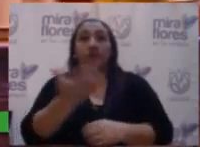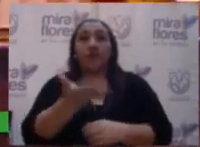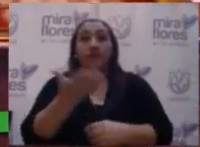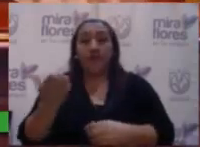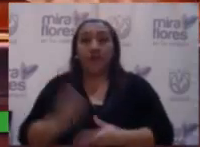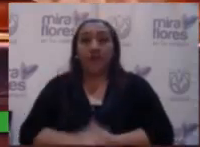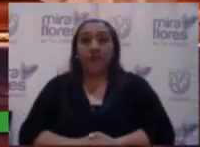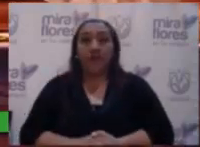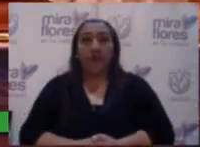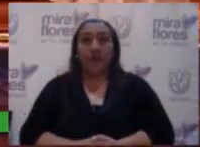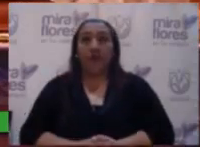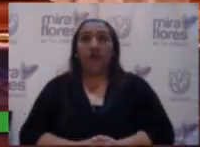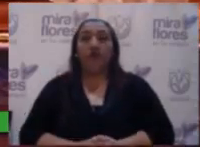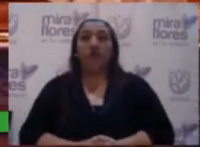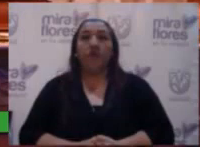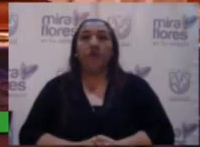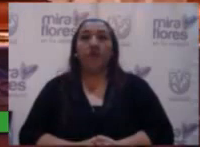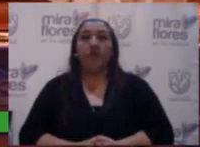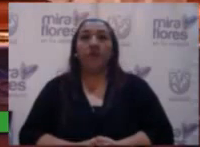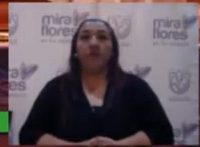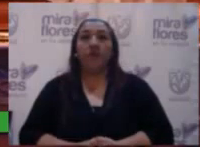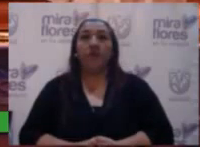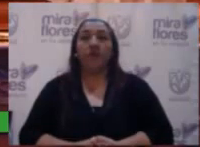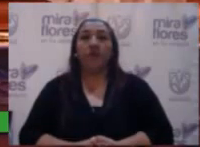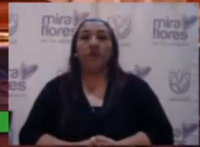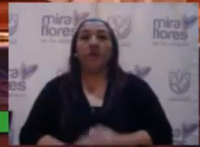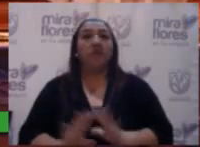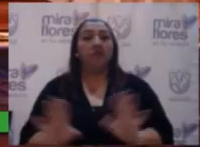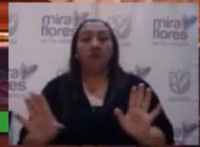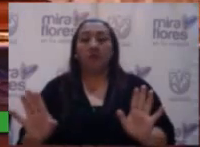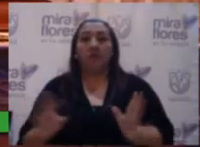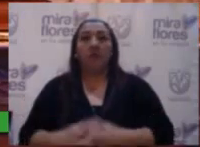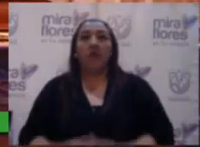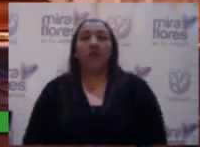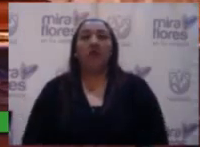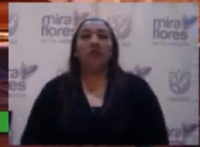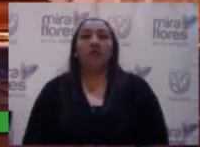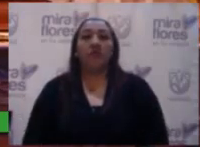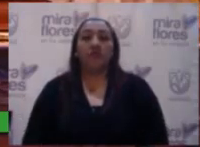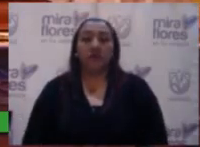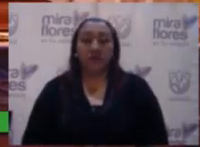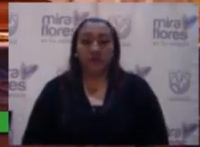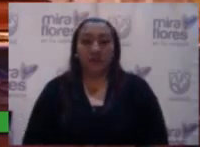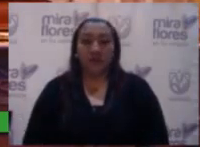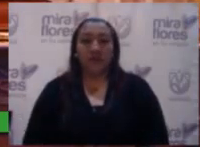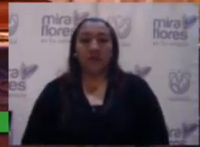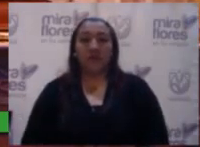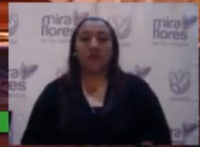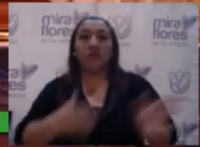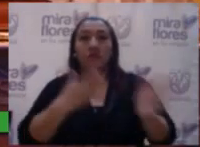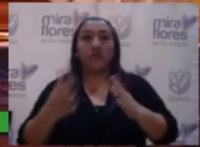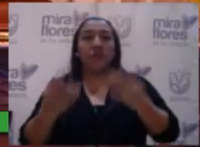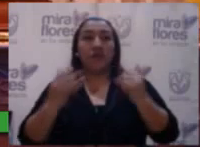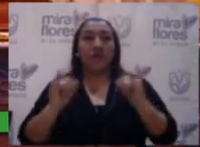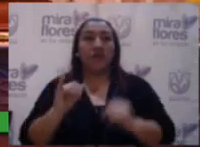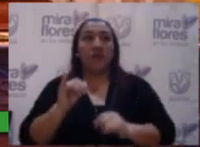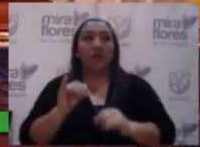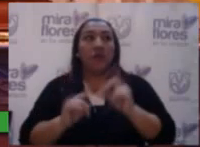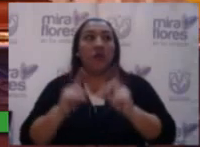en secretaría por por escrito ningún pedido ningún pedido fresco entonces pasar a la sección informes